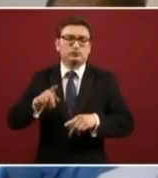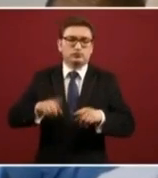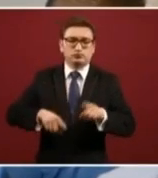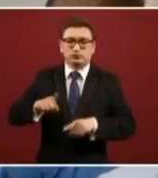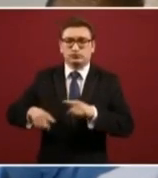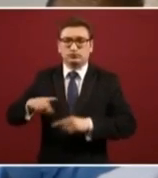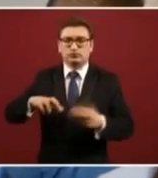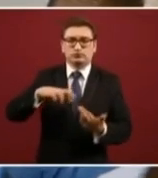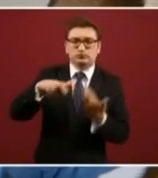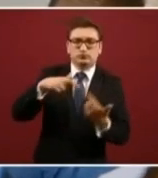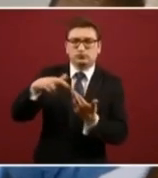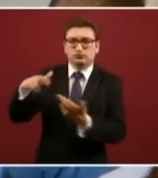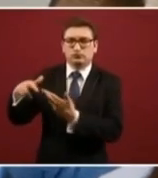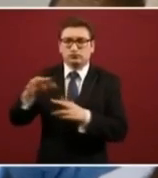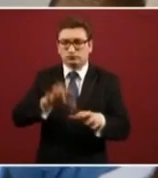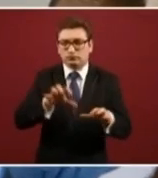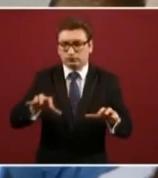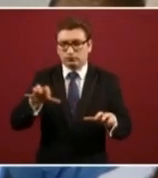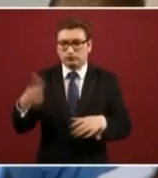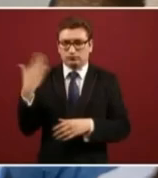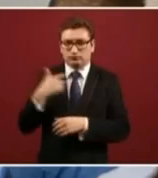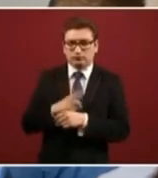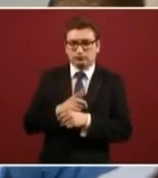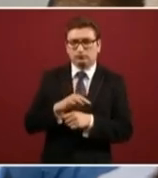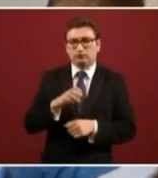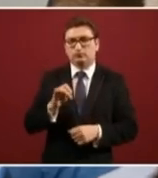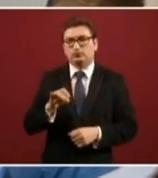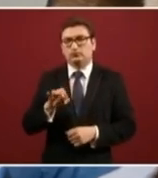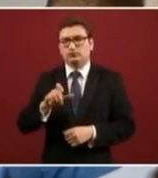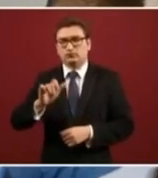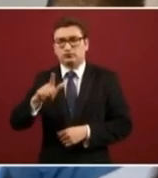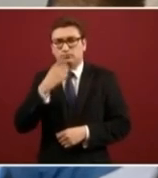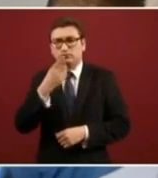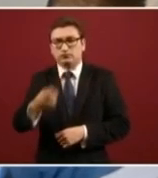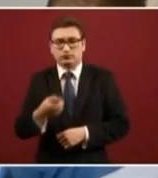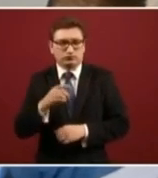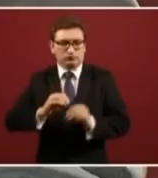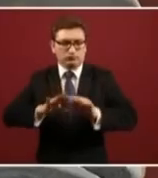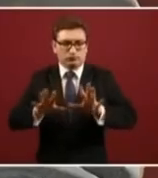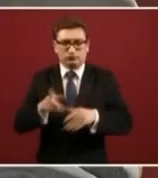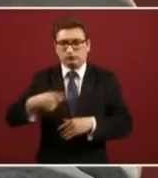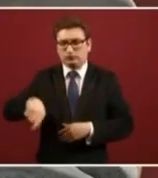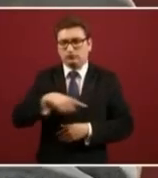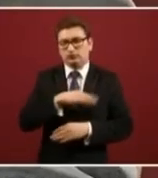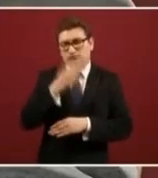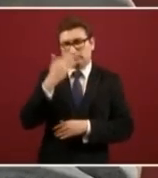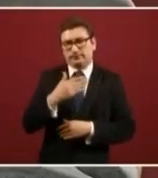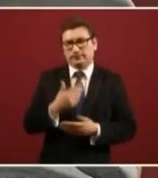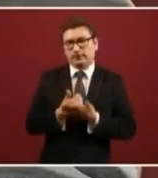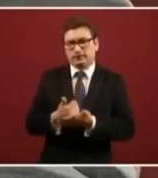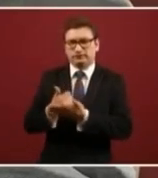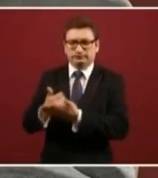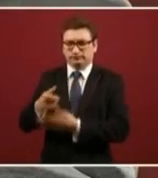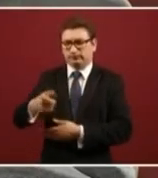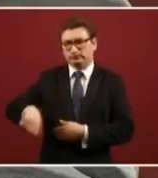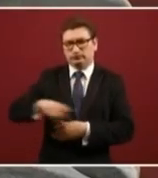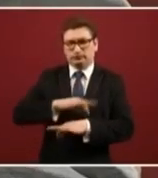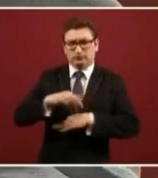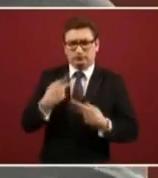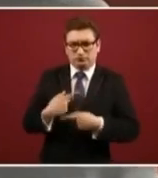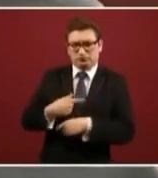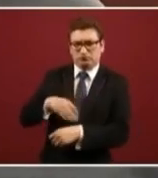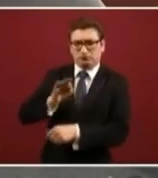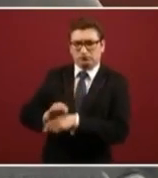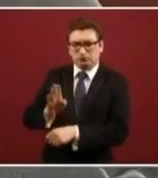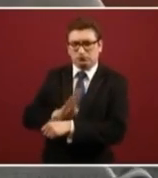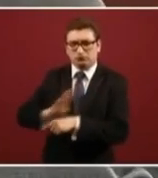licenciado Monreal. De esta forma estamos garantizando que no solamente se llegue el beneficio, sino también que